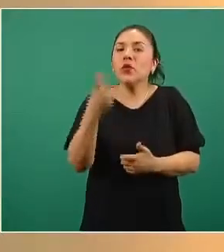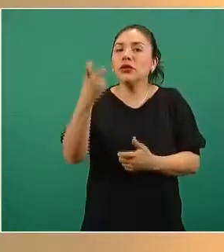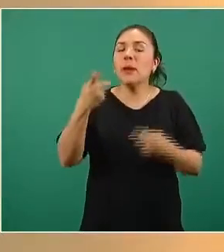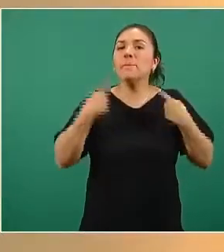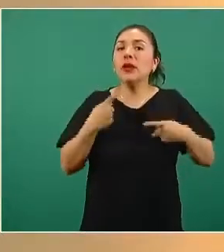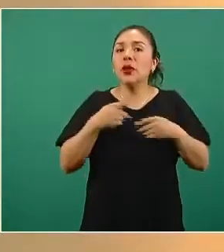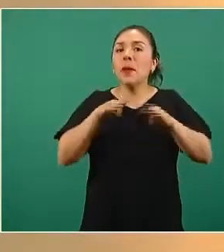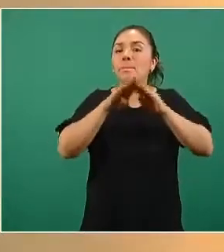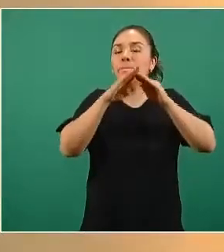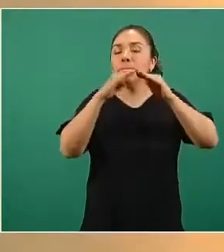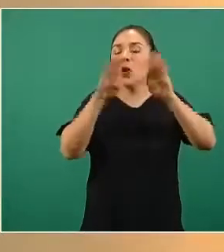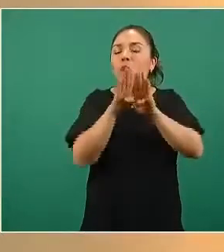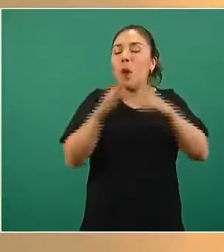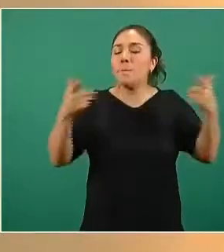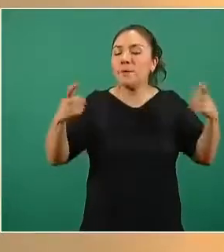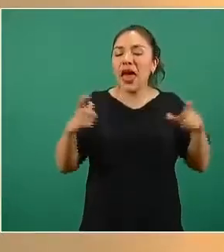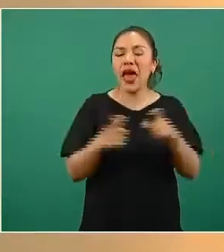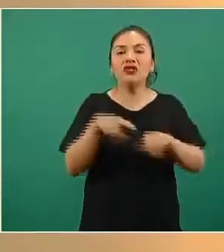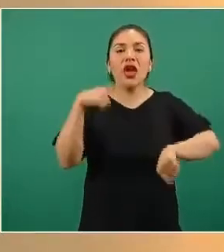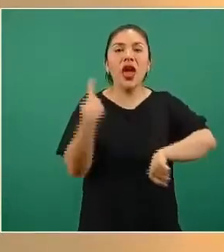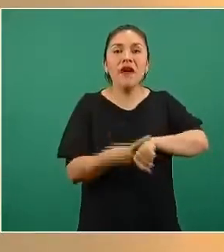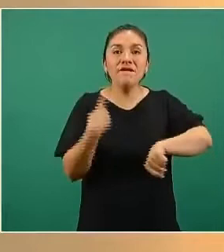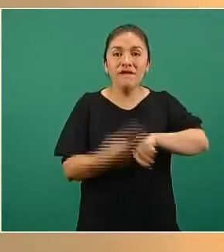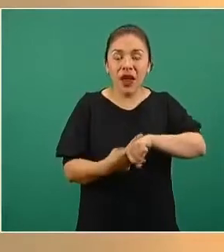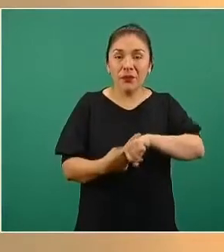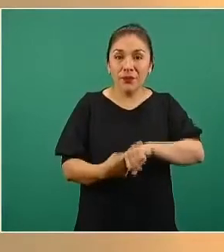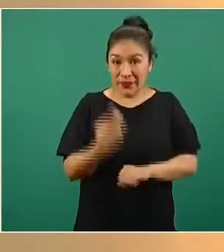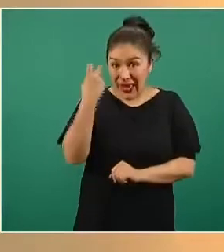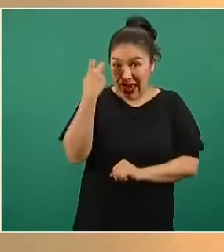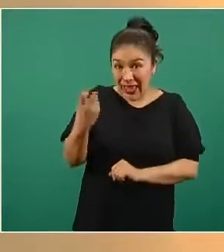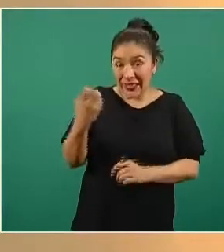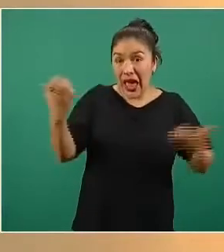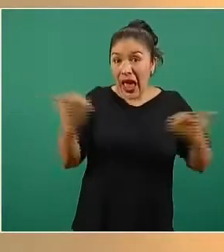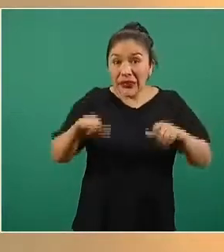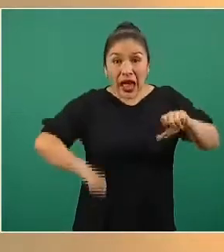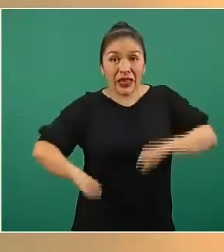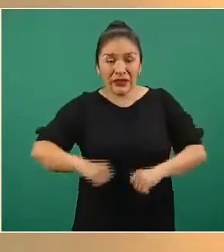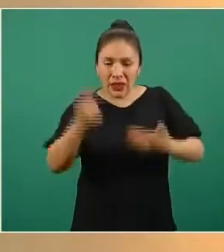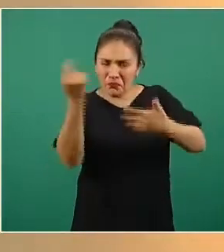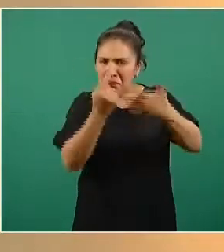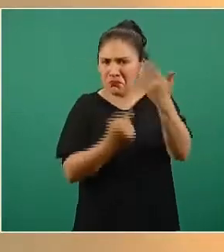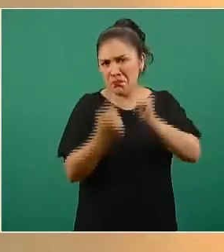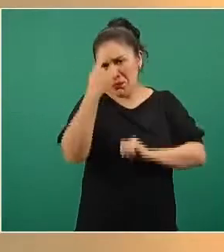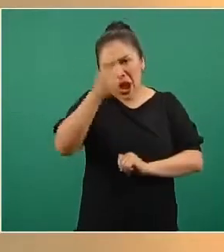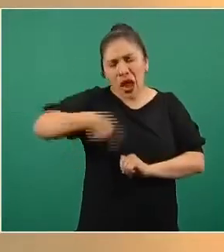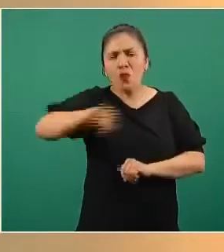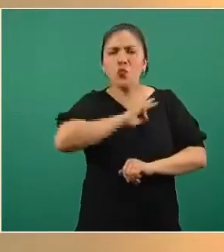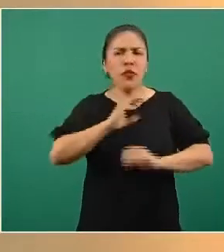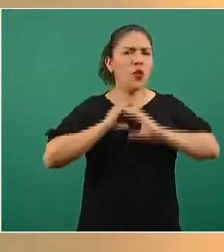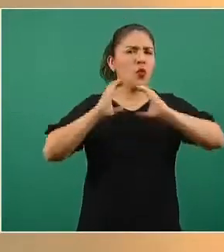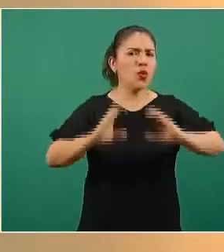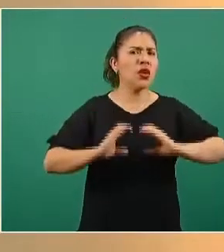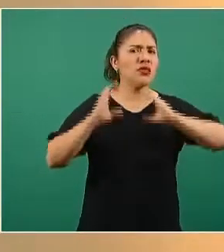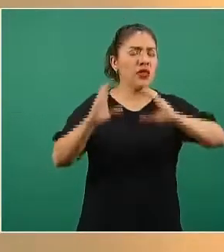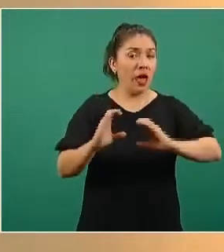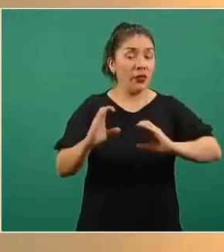vaya descendiendo. Y estas acciones preventivas, estas medidas básicas de prevención se